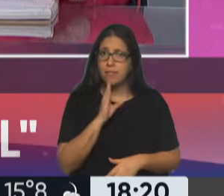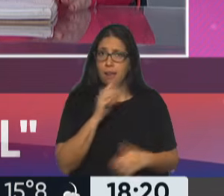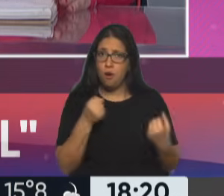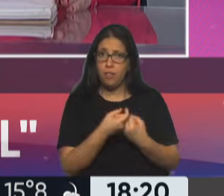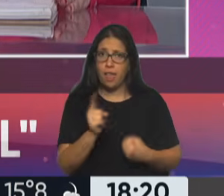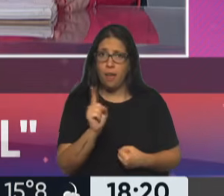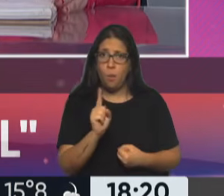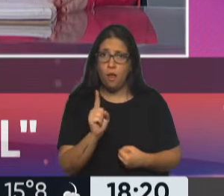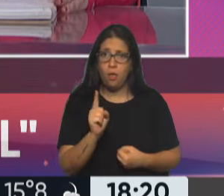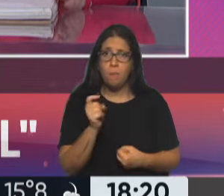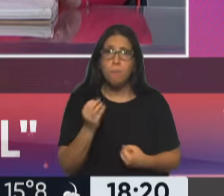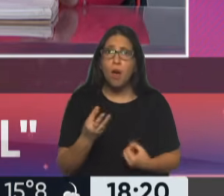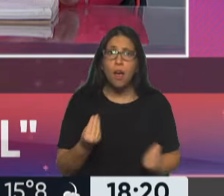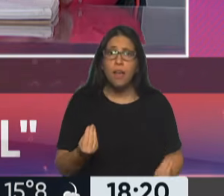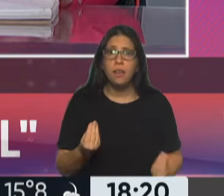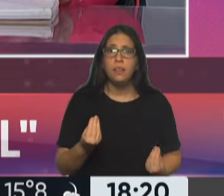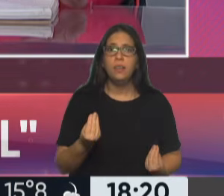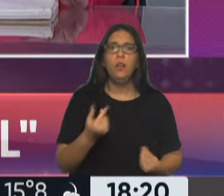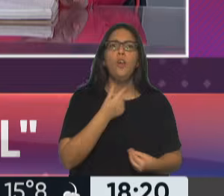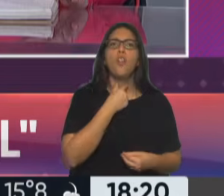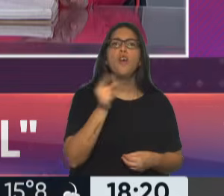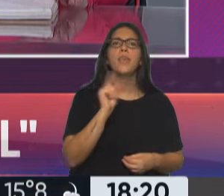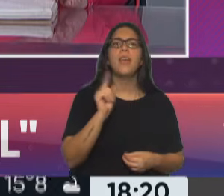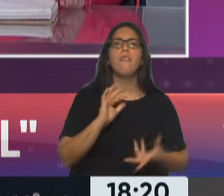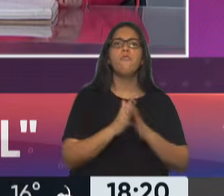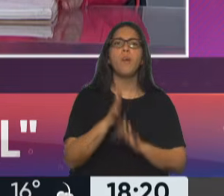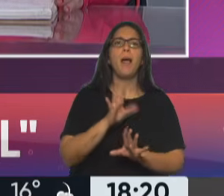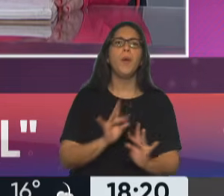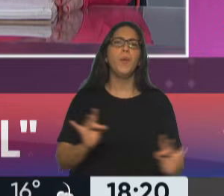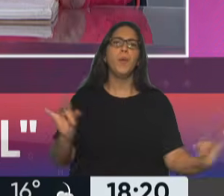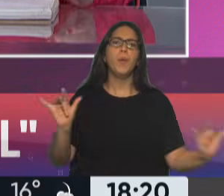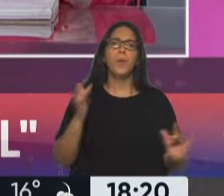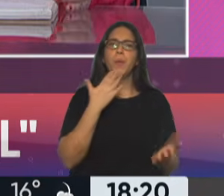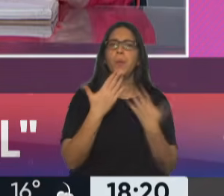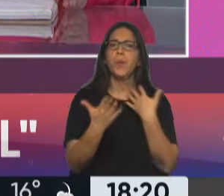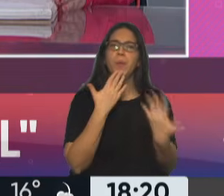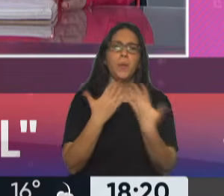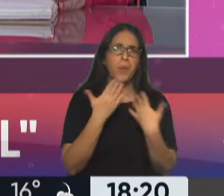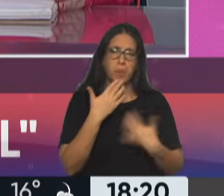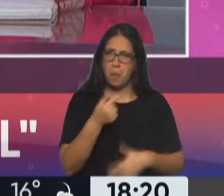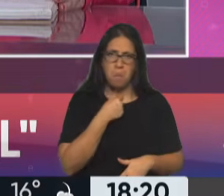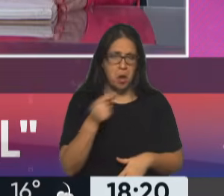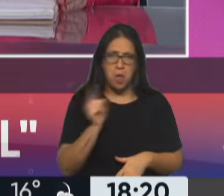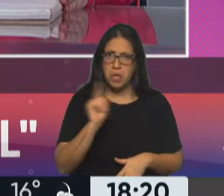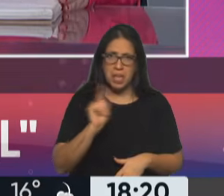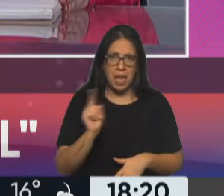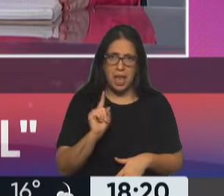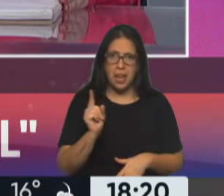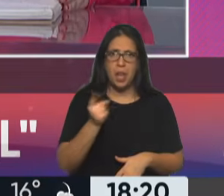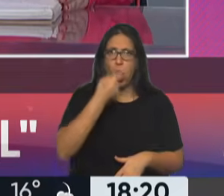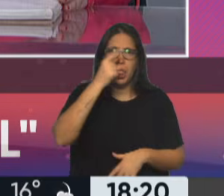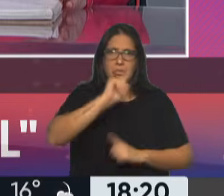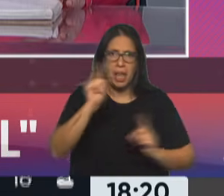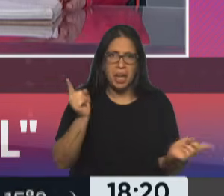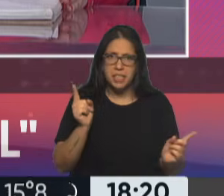negociaciones porque Israel sigue apostando, no apuesta por la vía diplomática. No hay una traducción de esa superioridad militar que tiene Israel